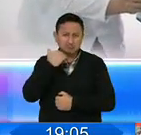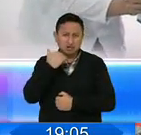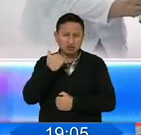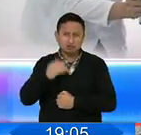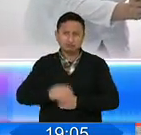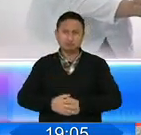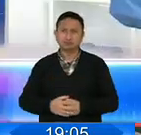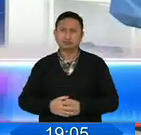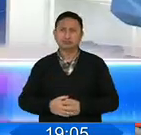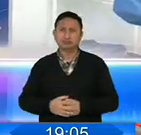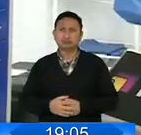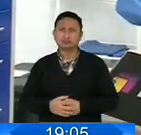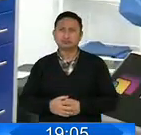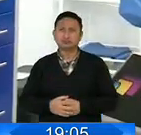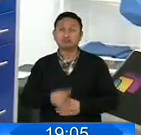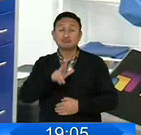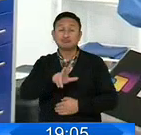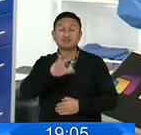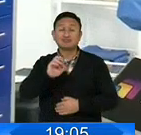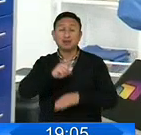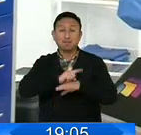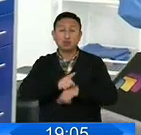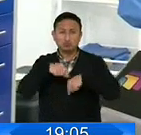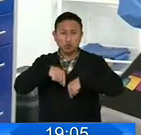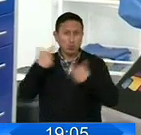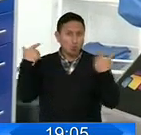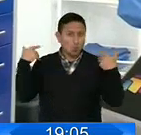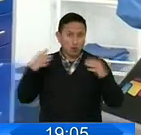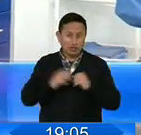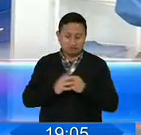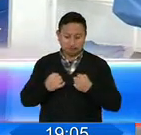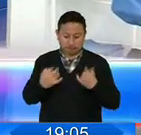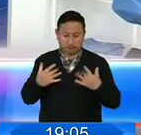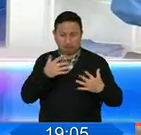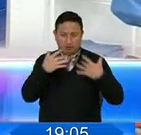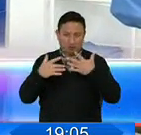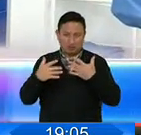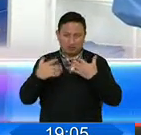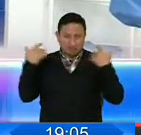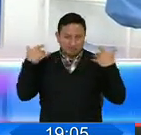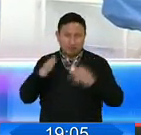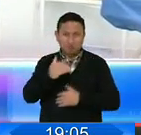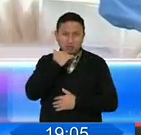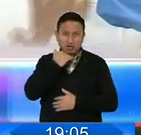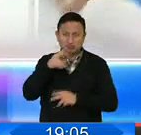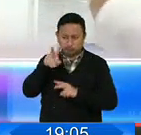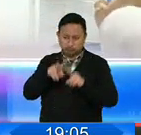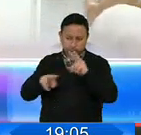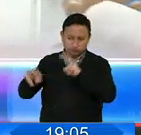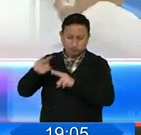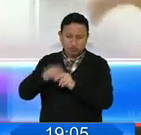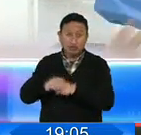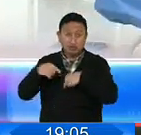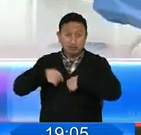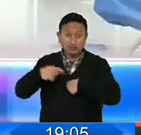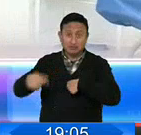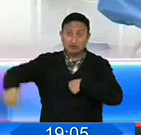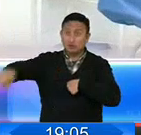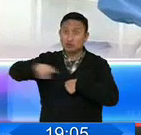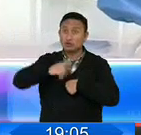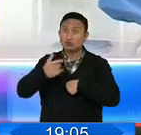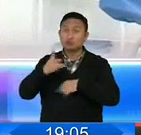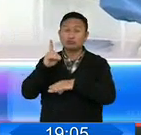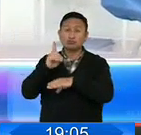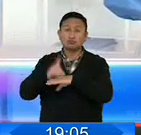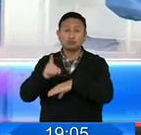fármaco. En esos 30 minutos observamos cualquier reacción adversa. Si se presentara, contamos, como le cuento, con todos los